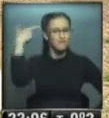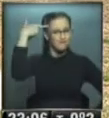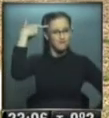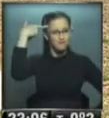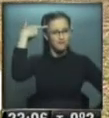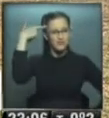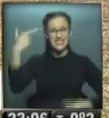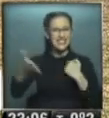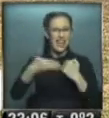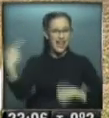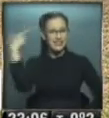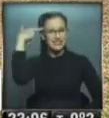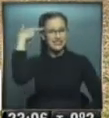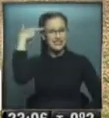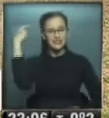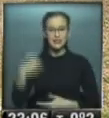cabeza.